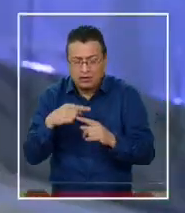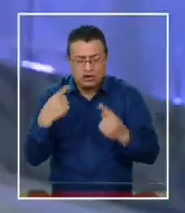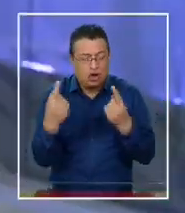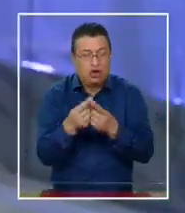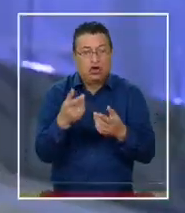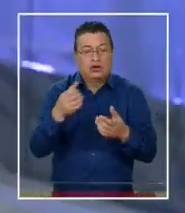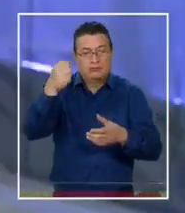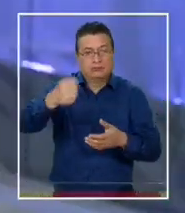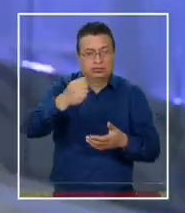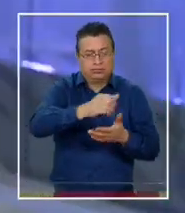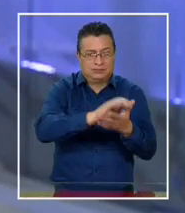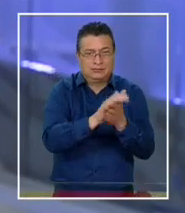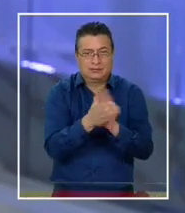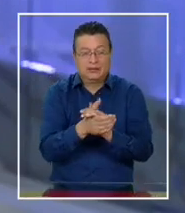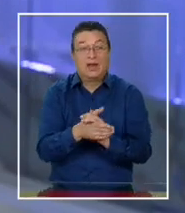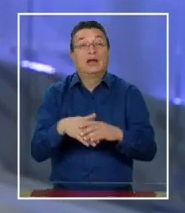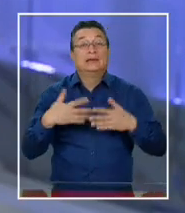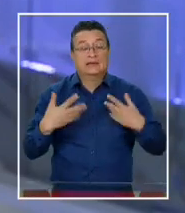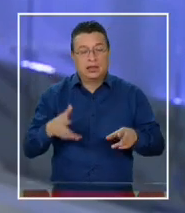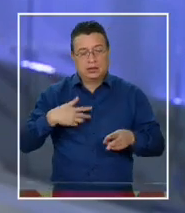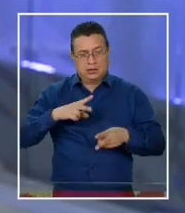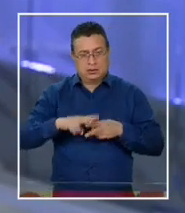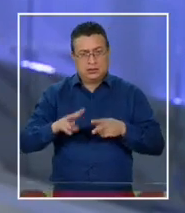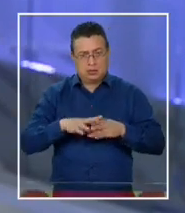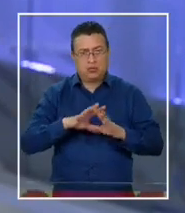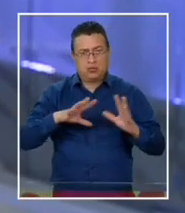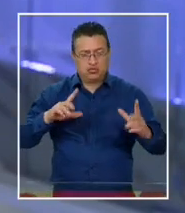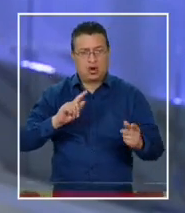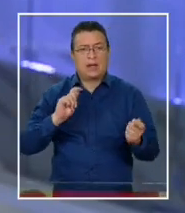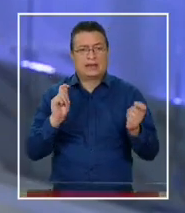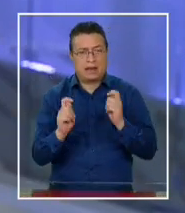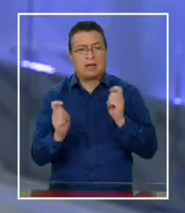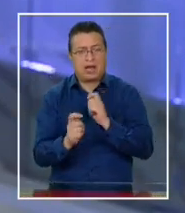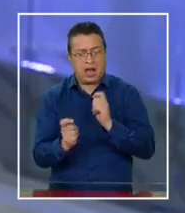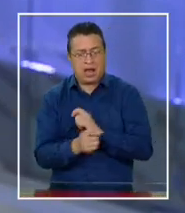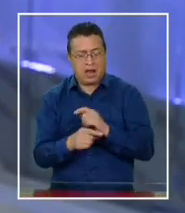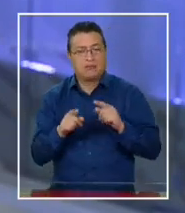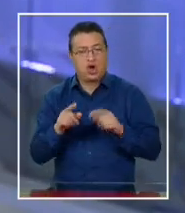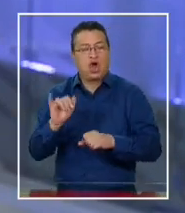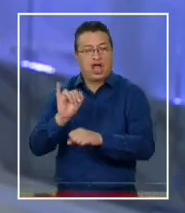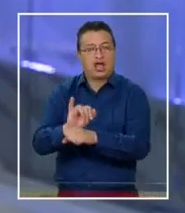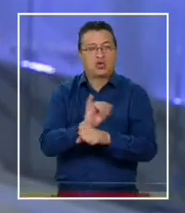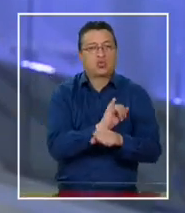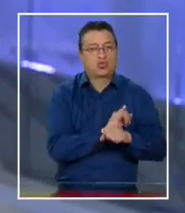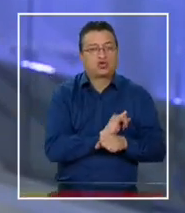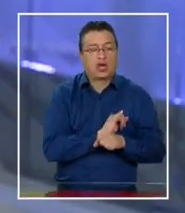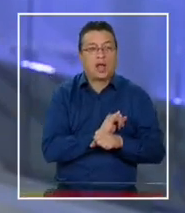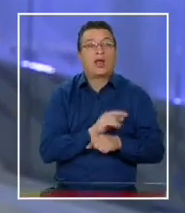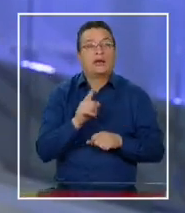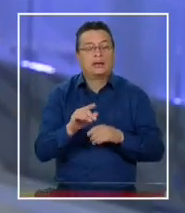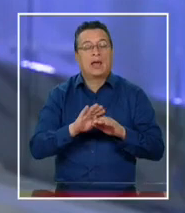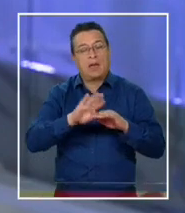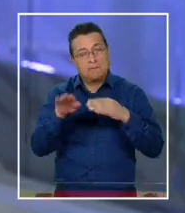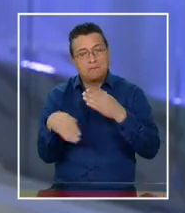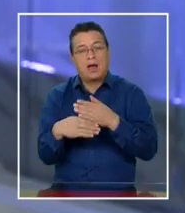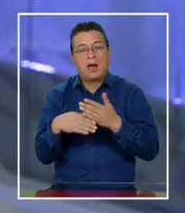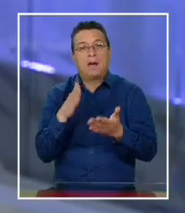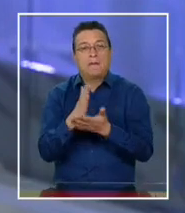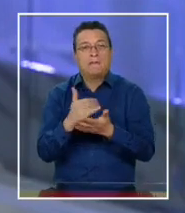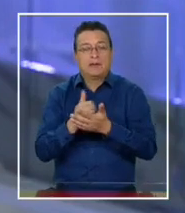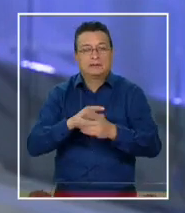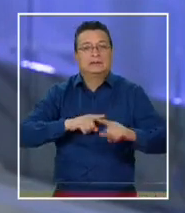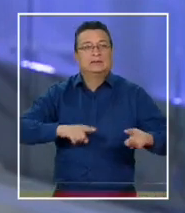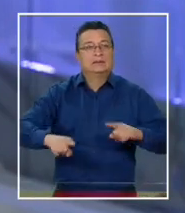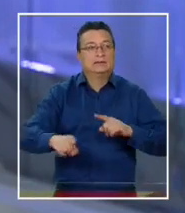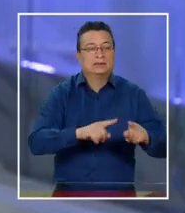y el crimen organizado y estamos haciendo muchos cambios institucionales para eso pero los cambios institucionales hay que agregar estos planes de acción